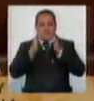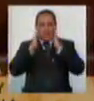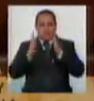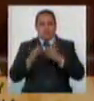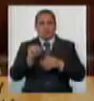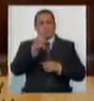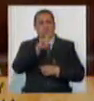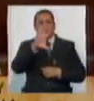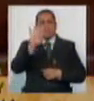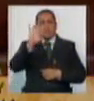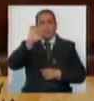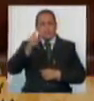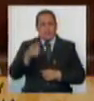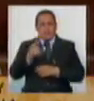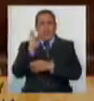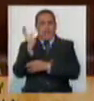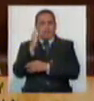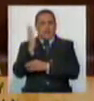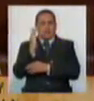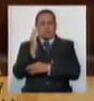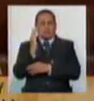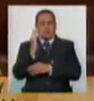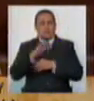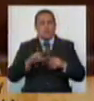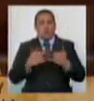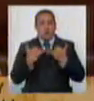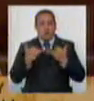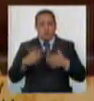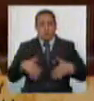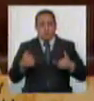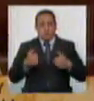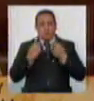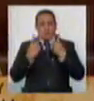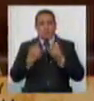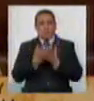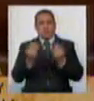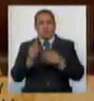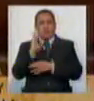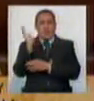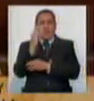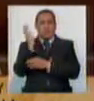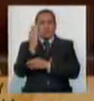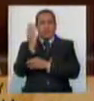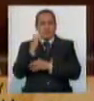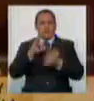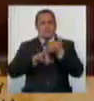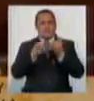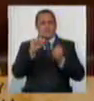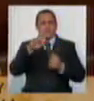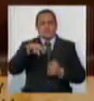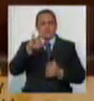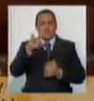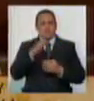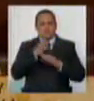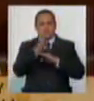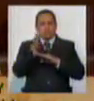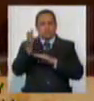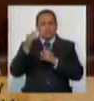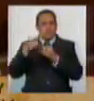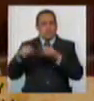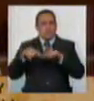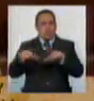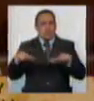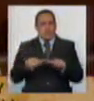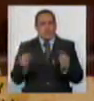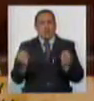250.000 casos de urgencias y emergencias. Hoy podemos ver las ambulancias del SAMU recorriendo toda la capital y llegando